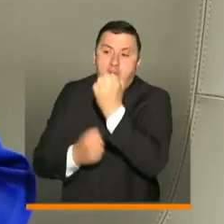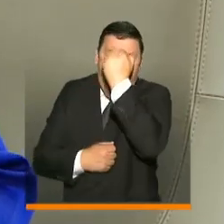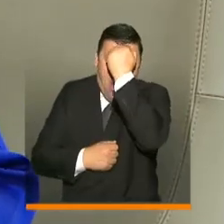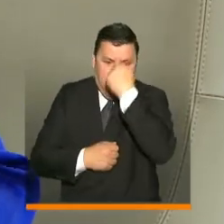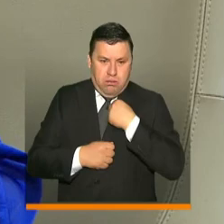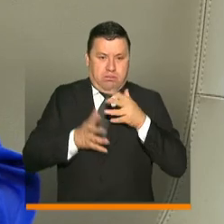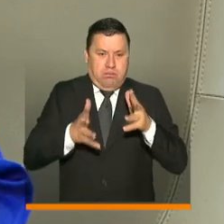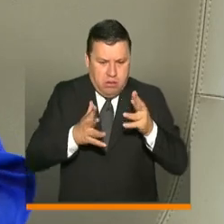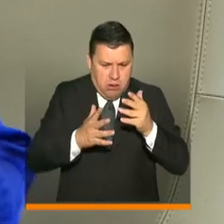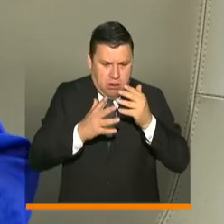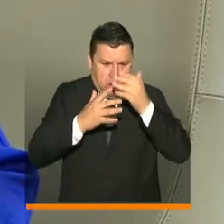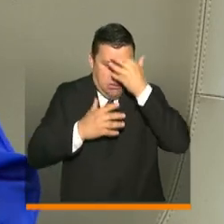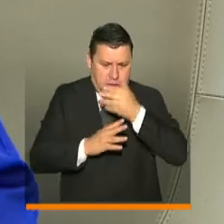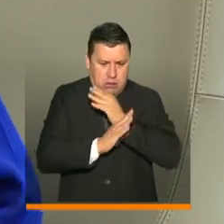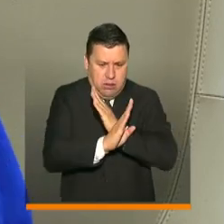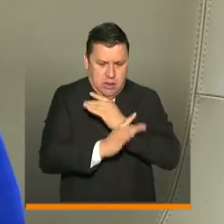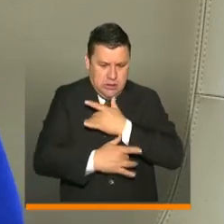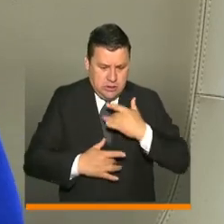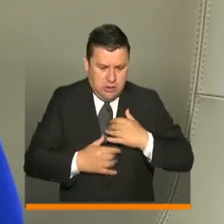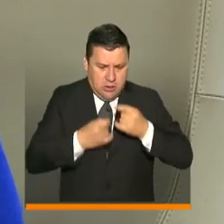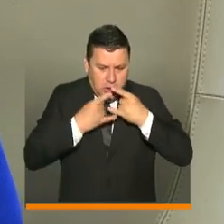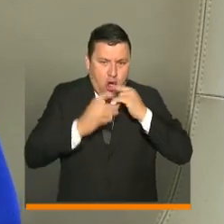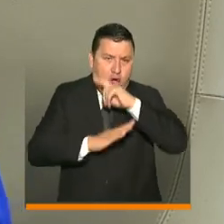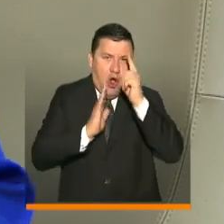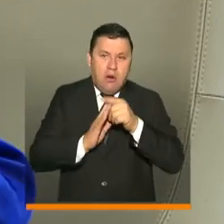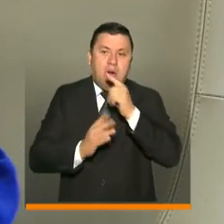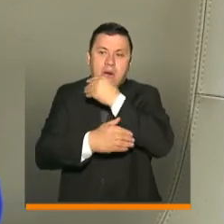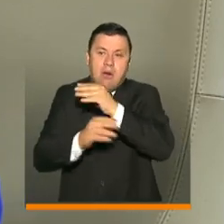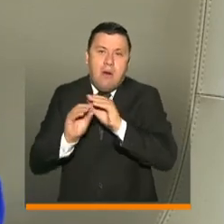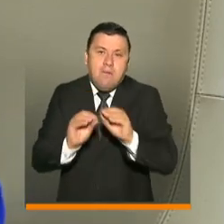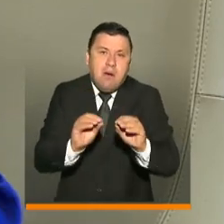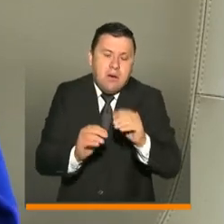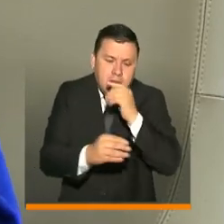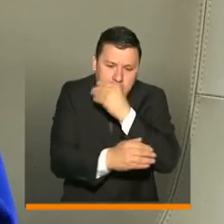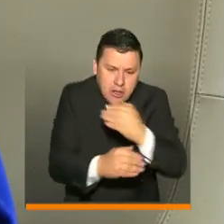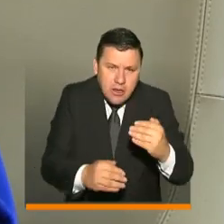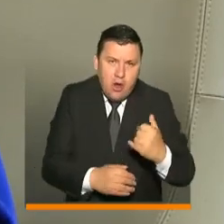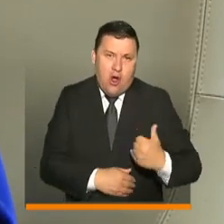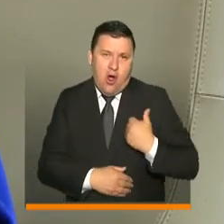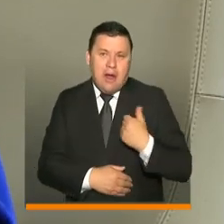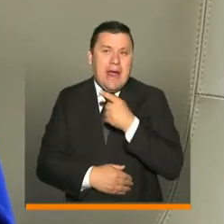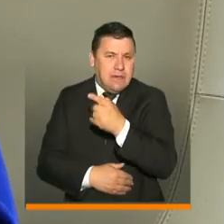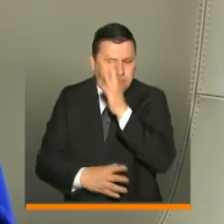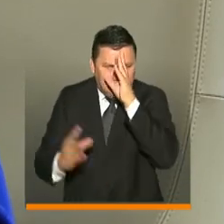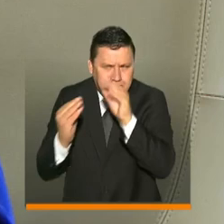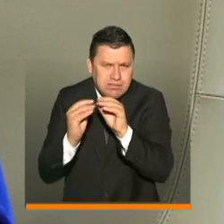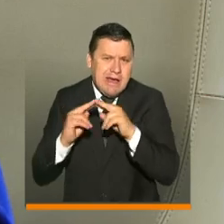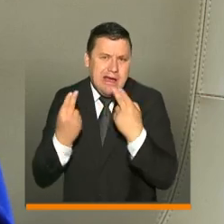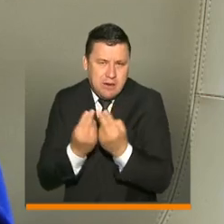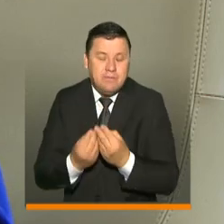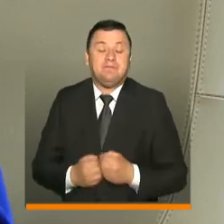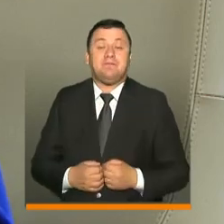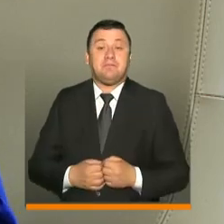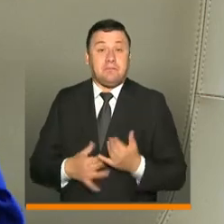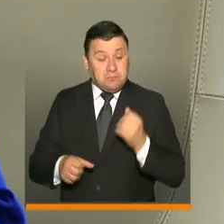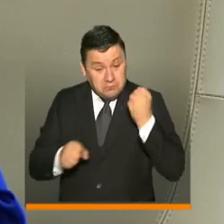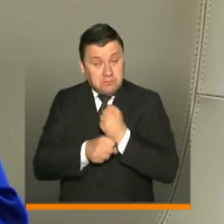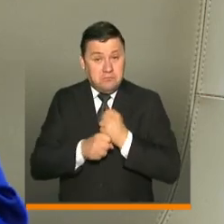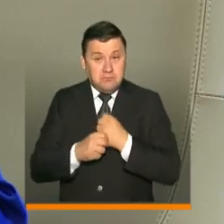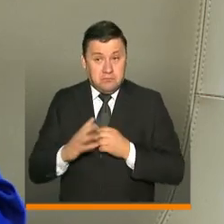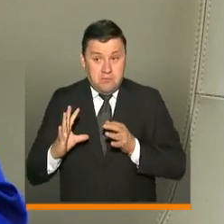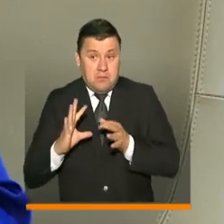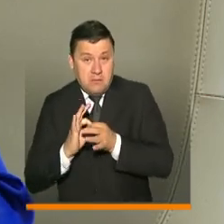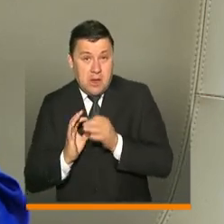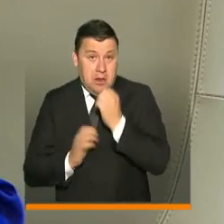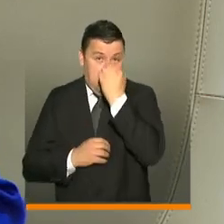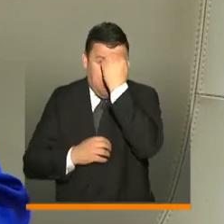de maestros, de directivos y, por supuesto, de los niños y los jóvenes. Voy terminando este primer bloque. También mencionando que en este trabajo conjunto